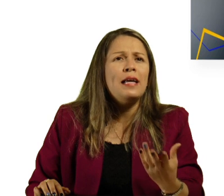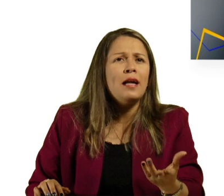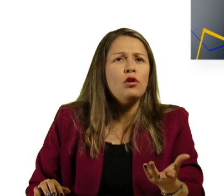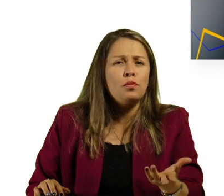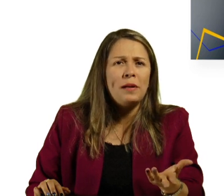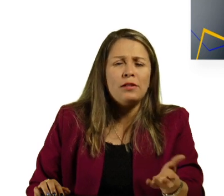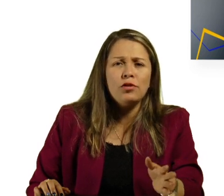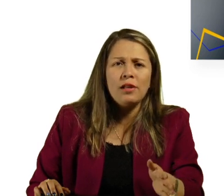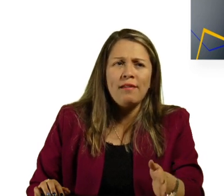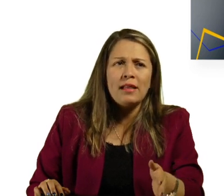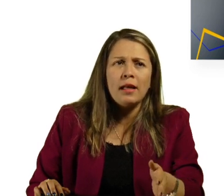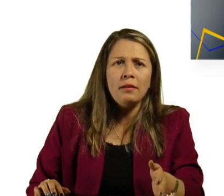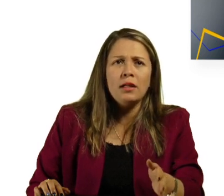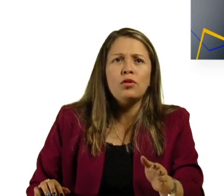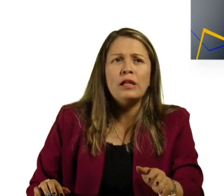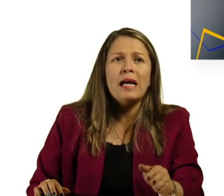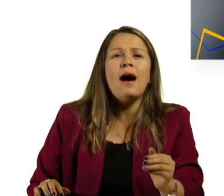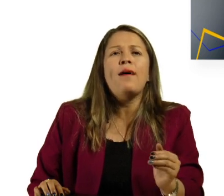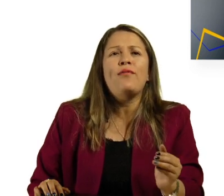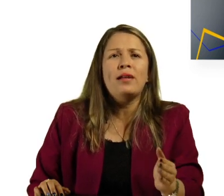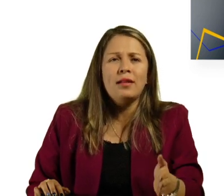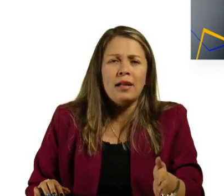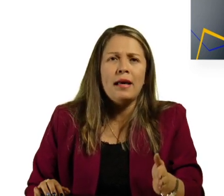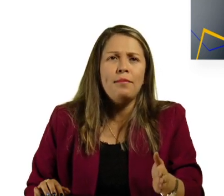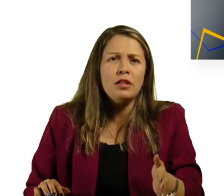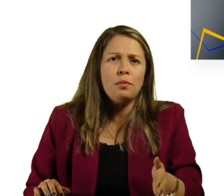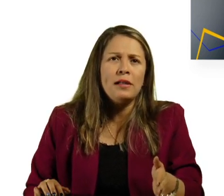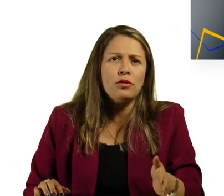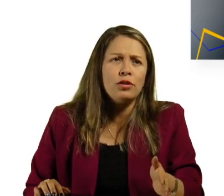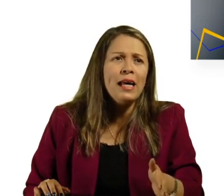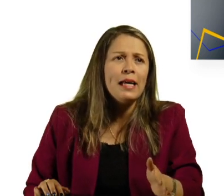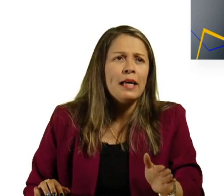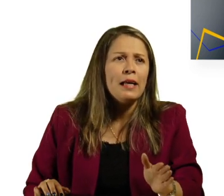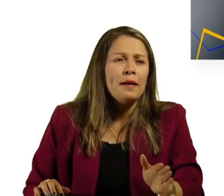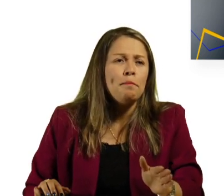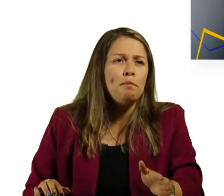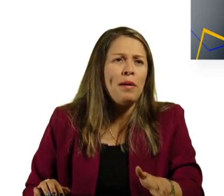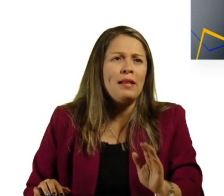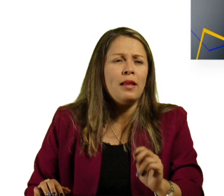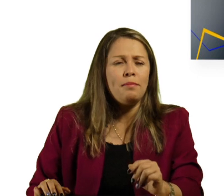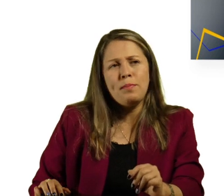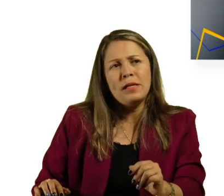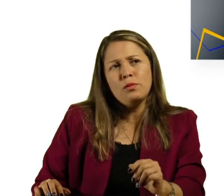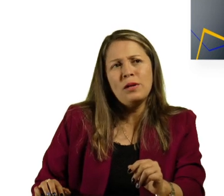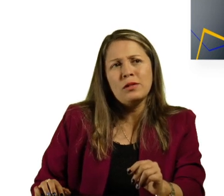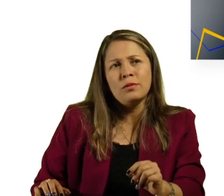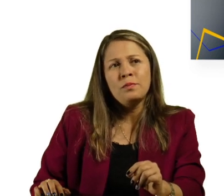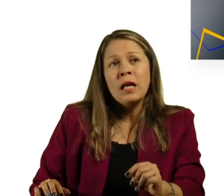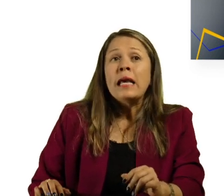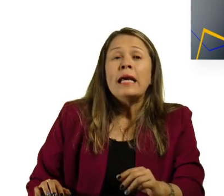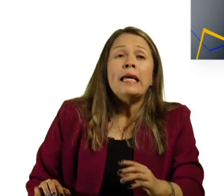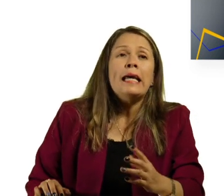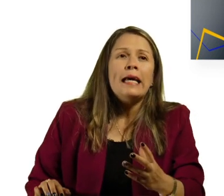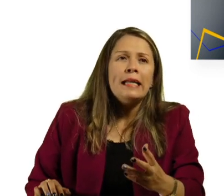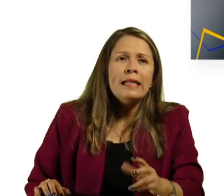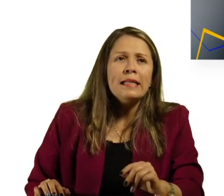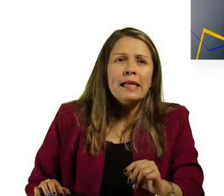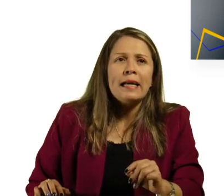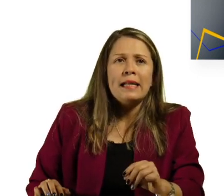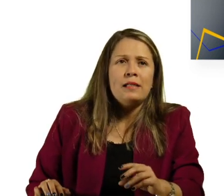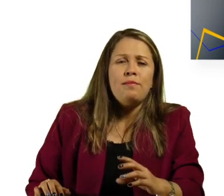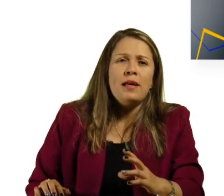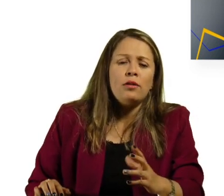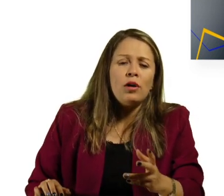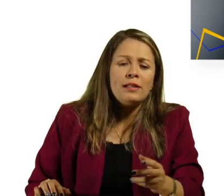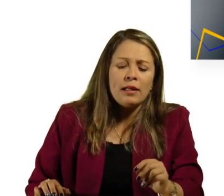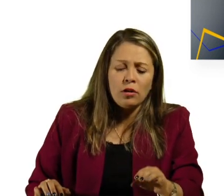se varían los precios de venta, entonces afectaría mis precios de venta en mi presupuesto. Y el índice